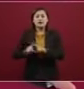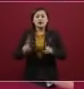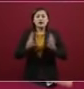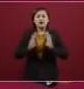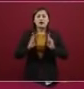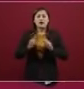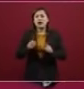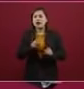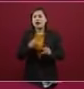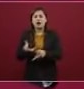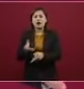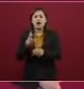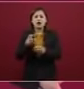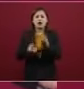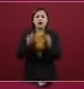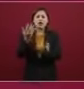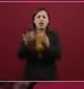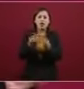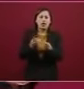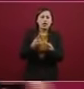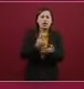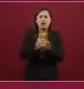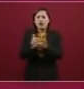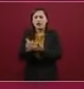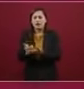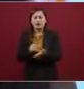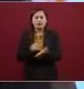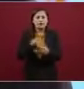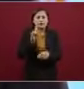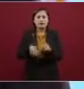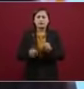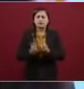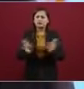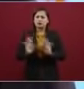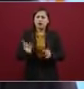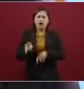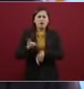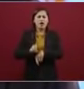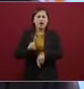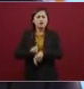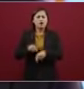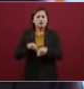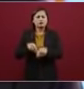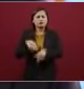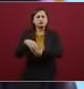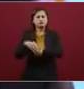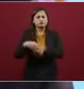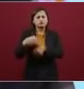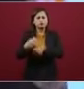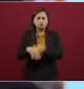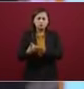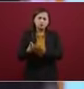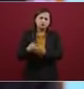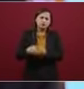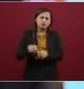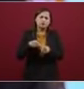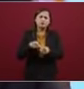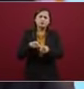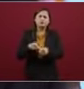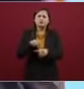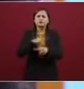a tener una presencia permanente en cada una de las 266 regiones. Dejo cinco pendientes,